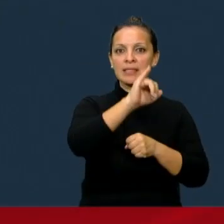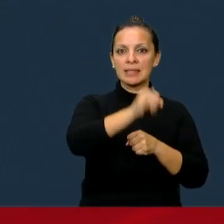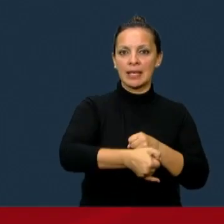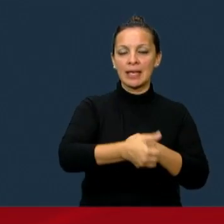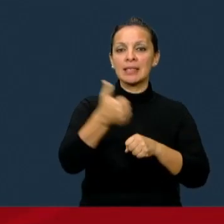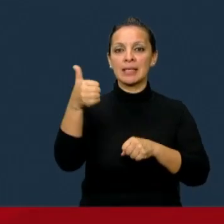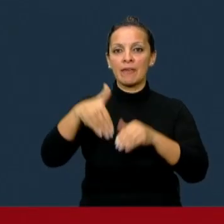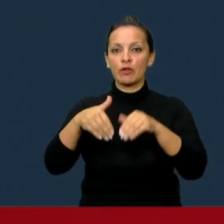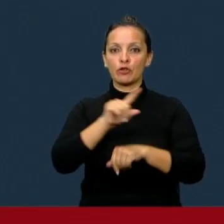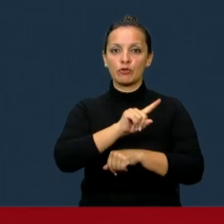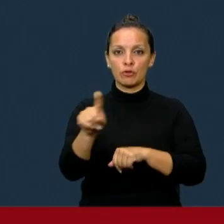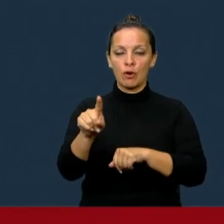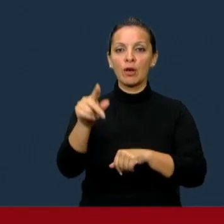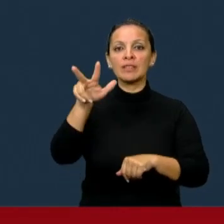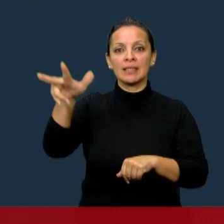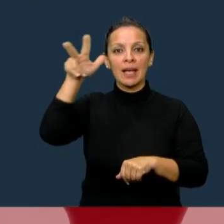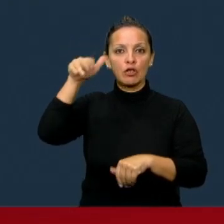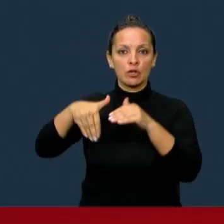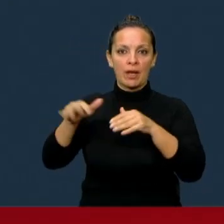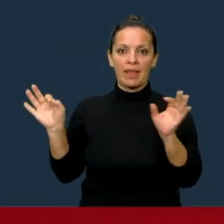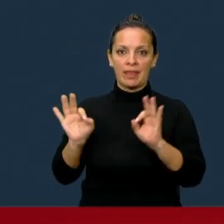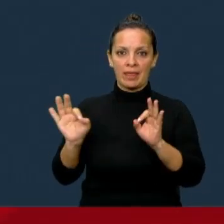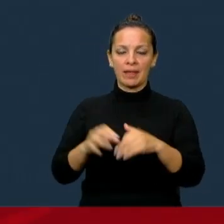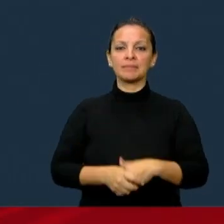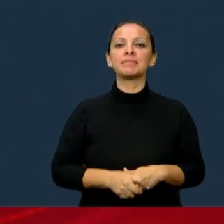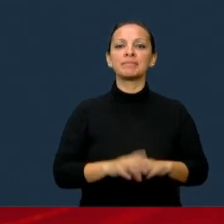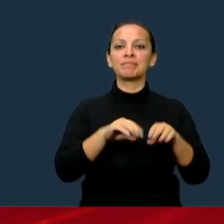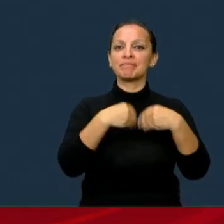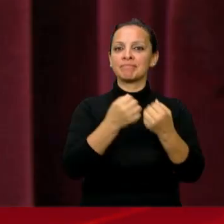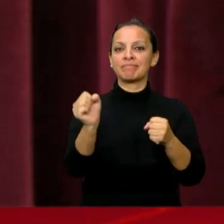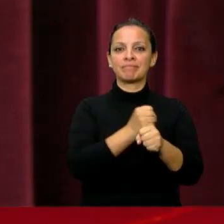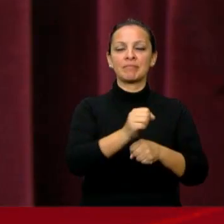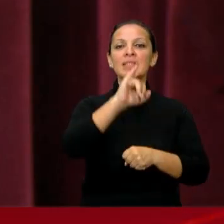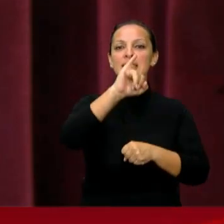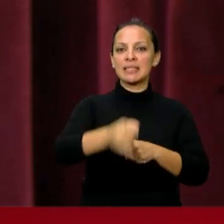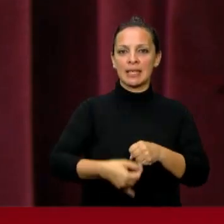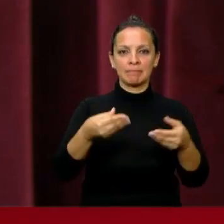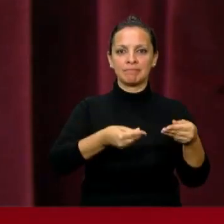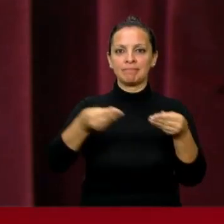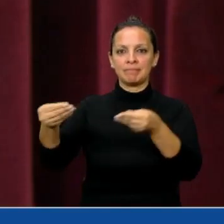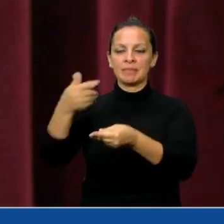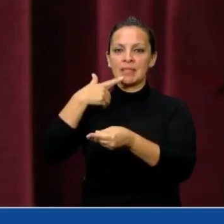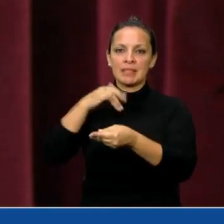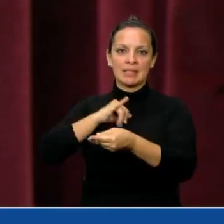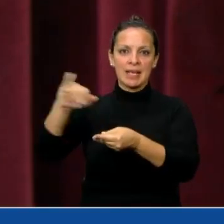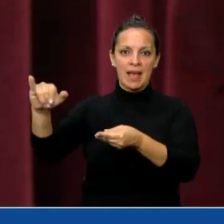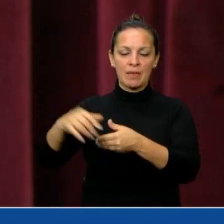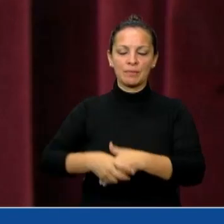son negativos, 38 las abstenciones. Resulta afirmativa, se comunicará al Honorable